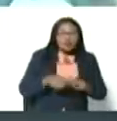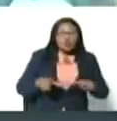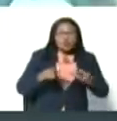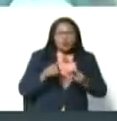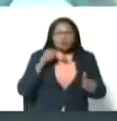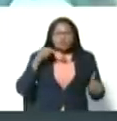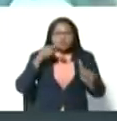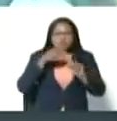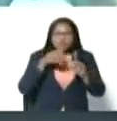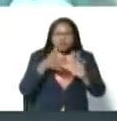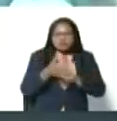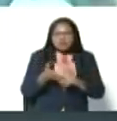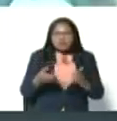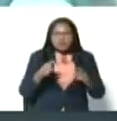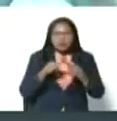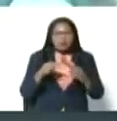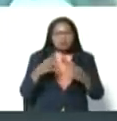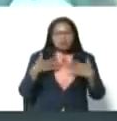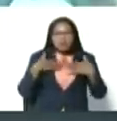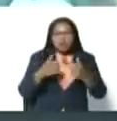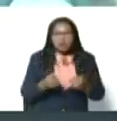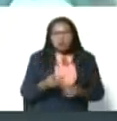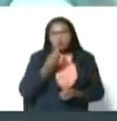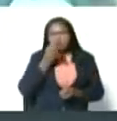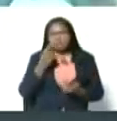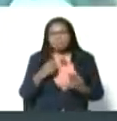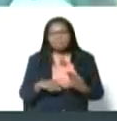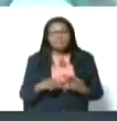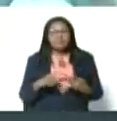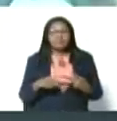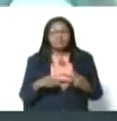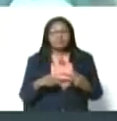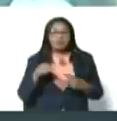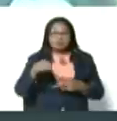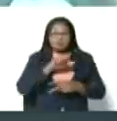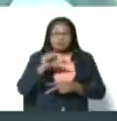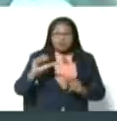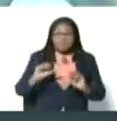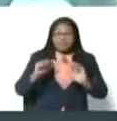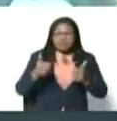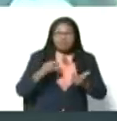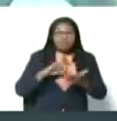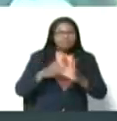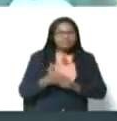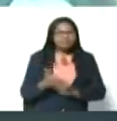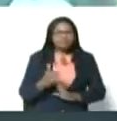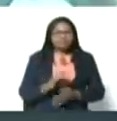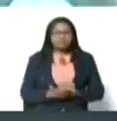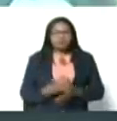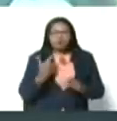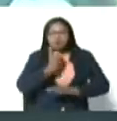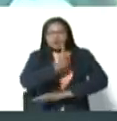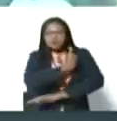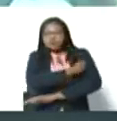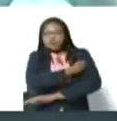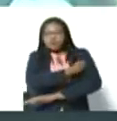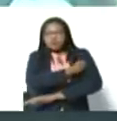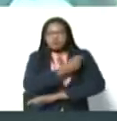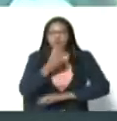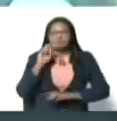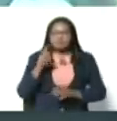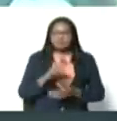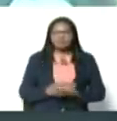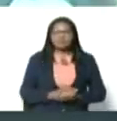clave, salud, alimentación. Esta semana empezamos la vacunación al